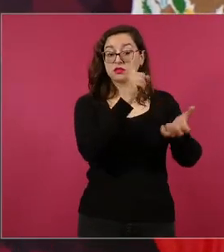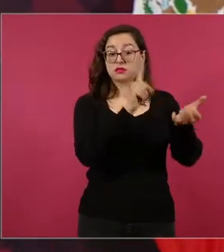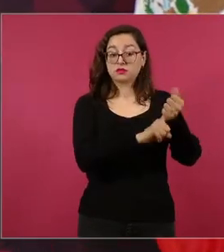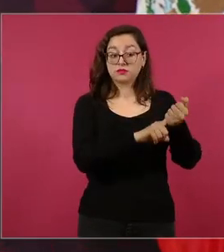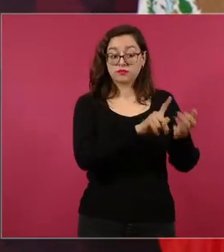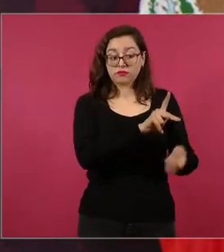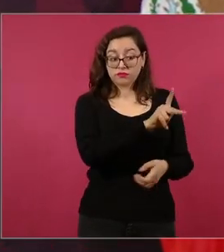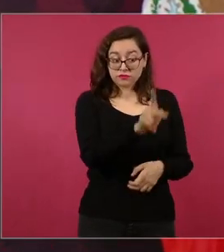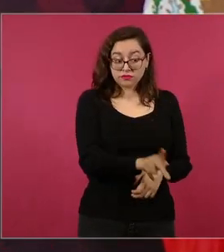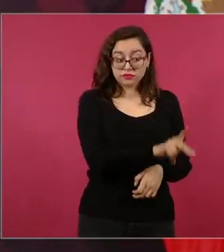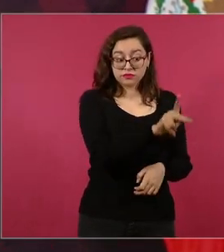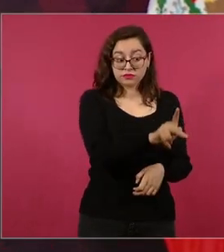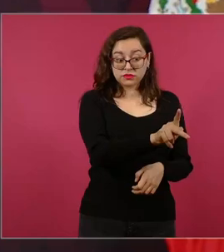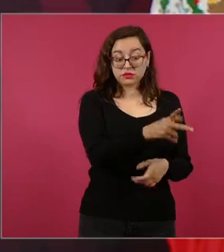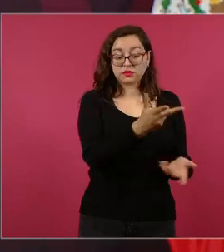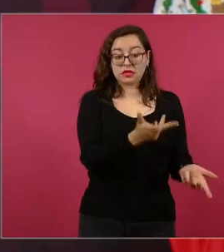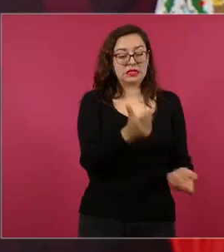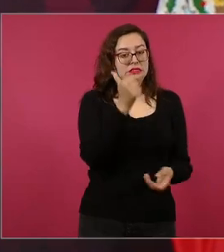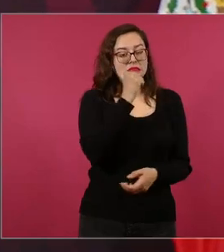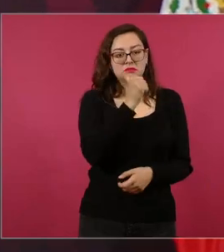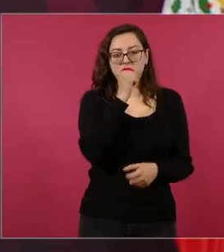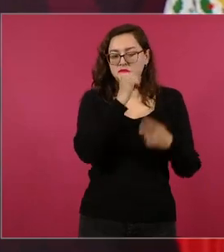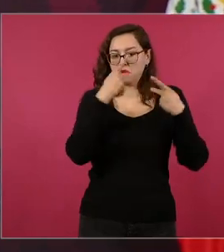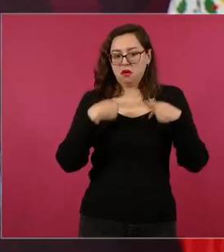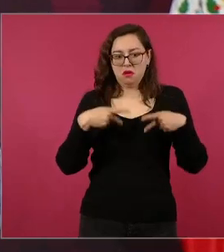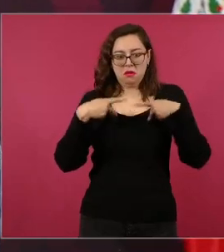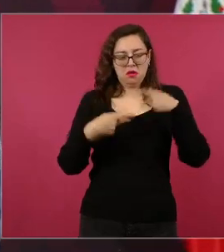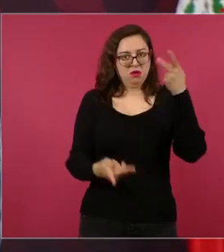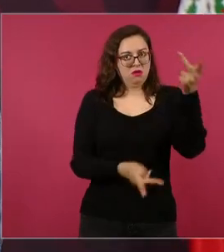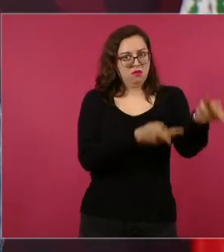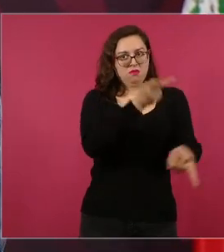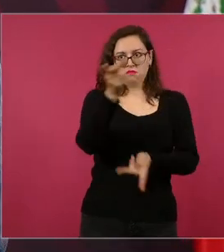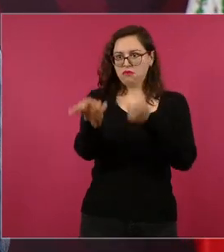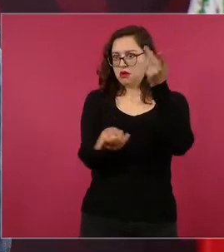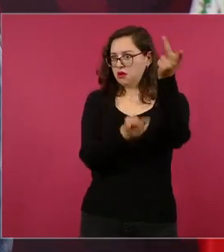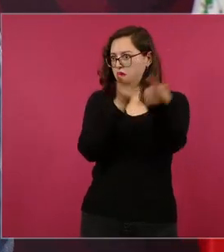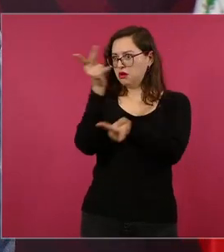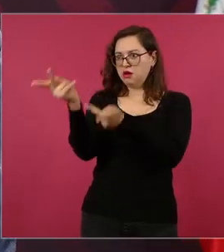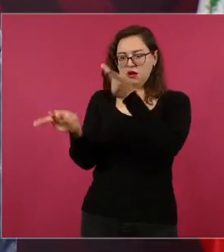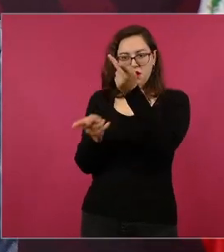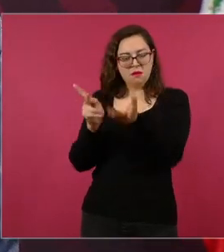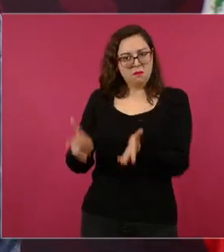se consulta constantemente a la gente